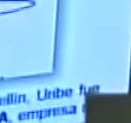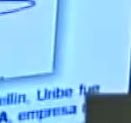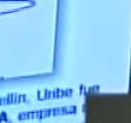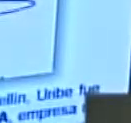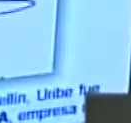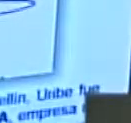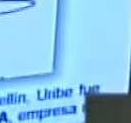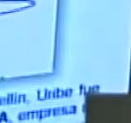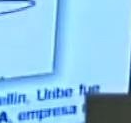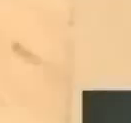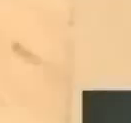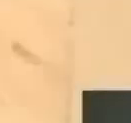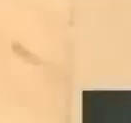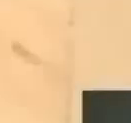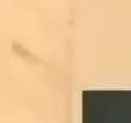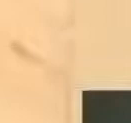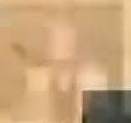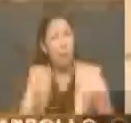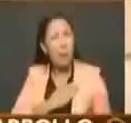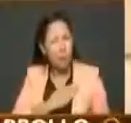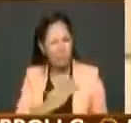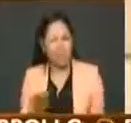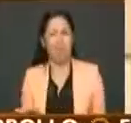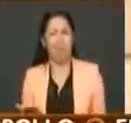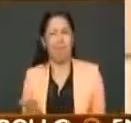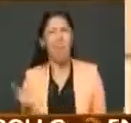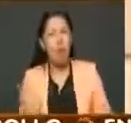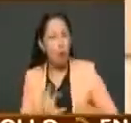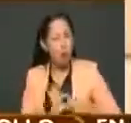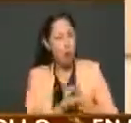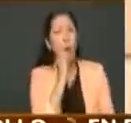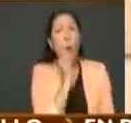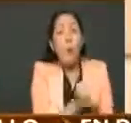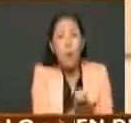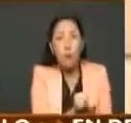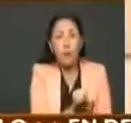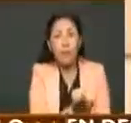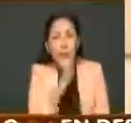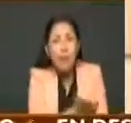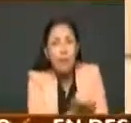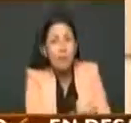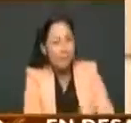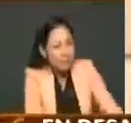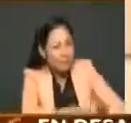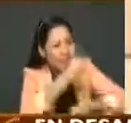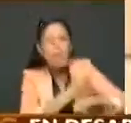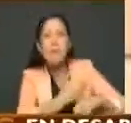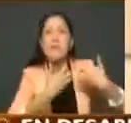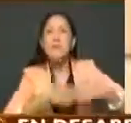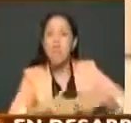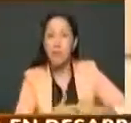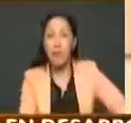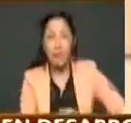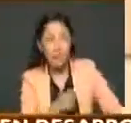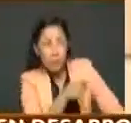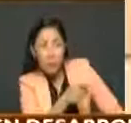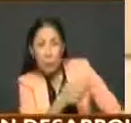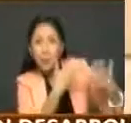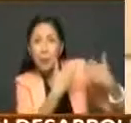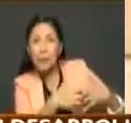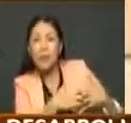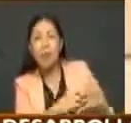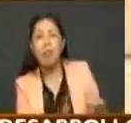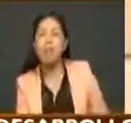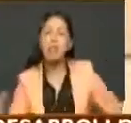83, Álvaro Uribe participó en la misma junta directiva de una empresa que probablemente era